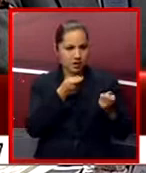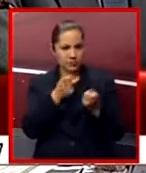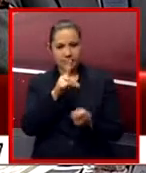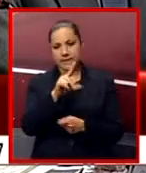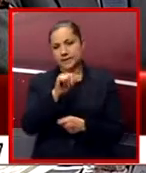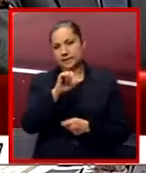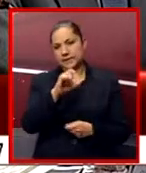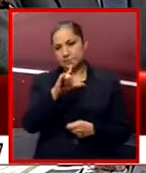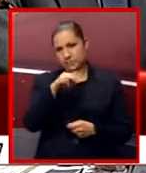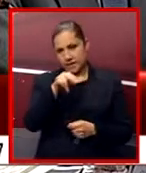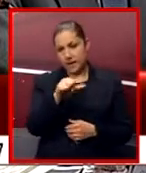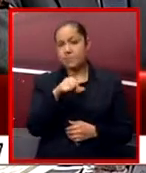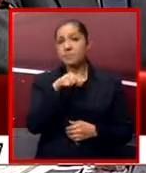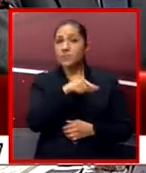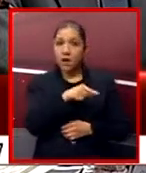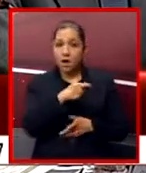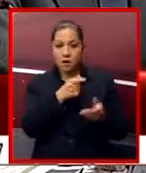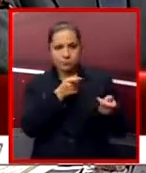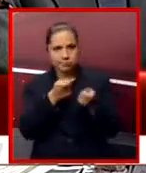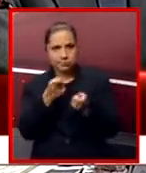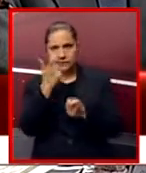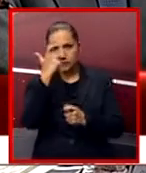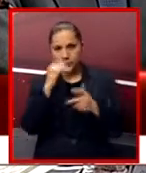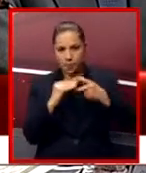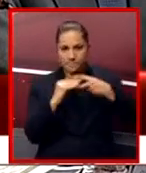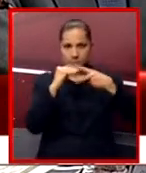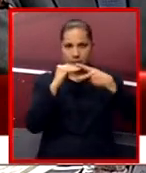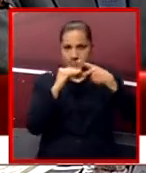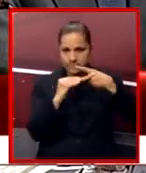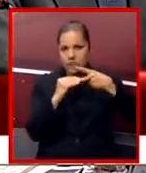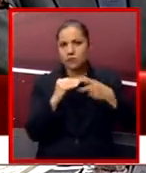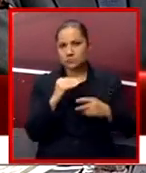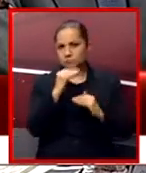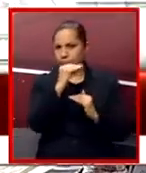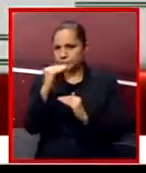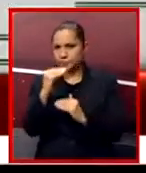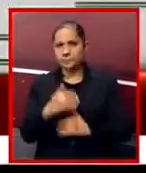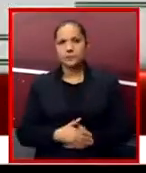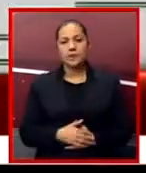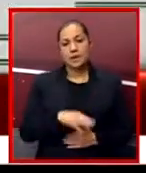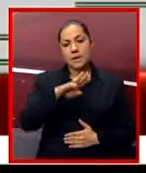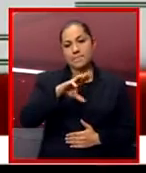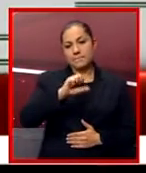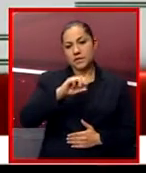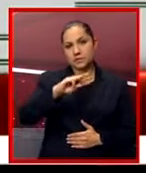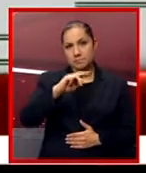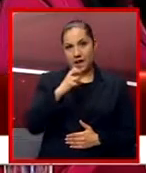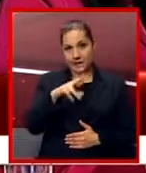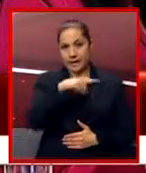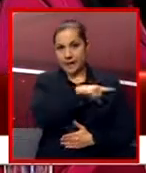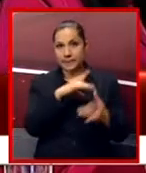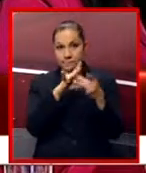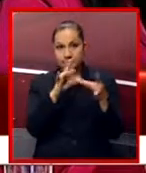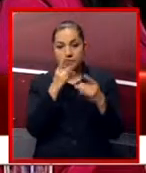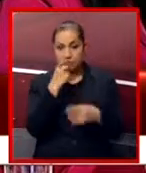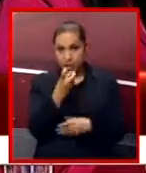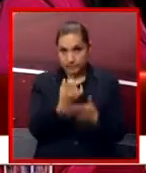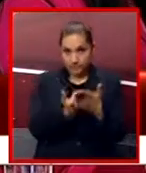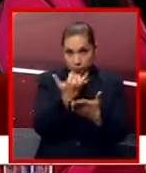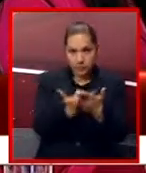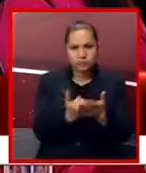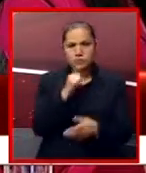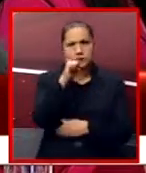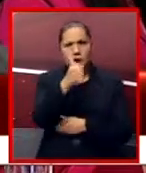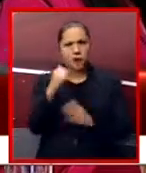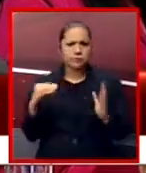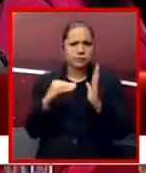este rango tiene rango en la parte baja, rango en la parte alta. Miguel Meshmacher subrayó que en el proyecto no se incluyen